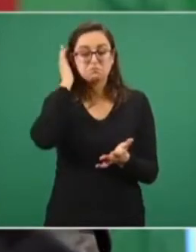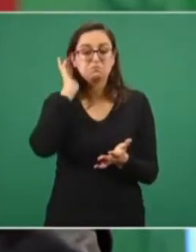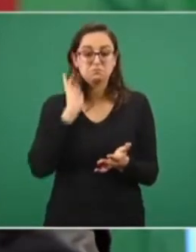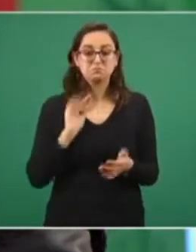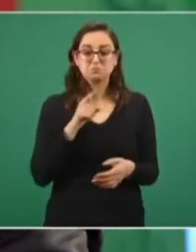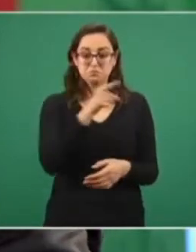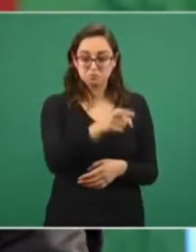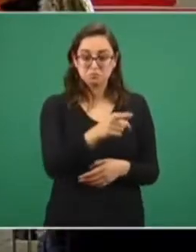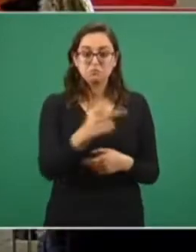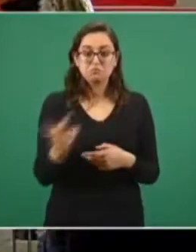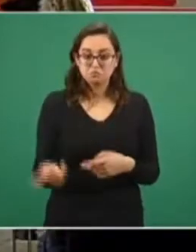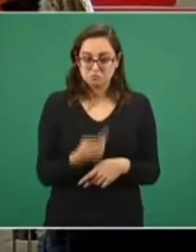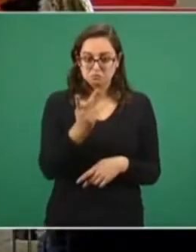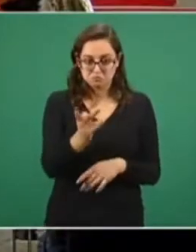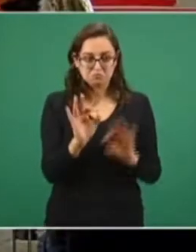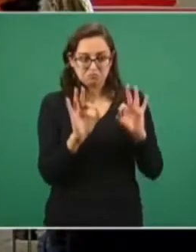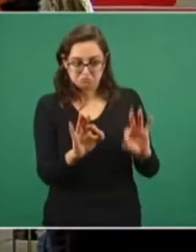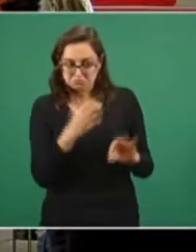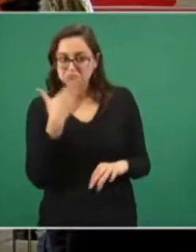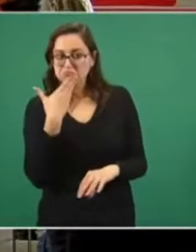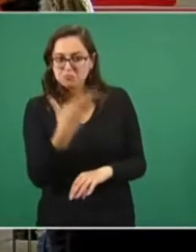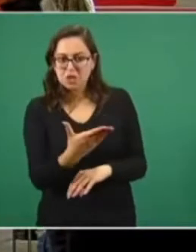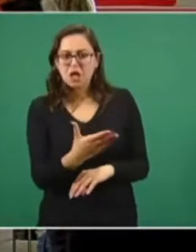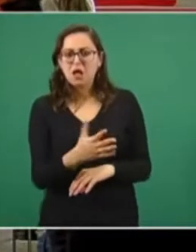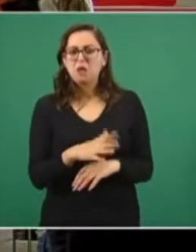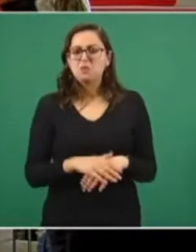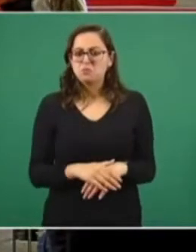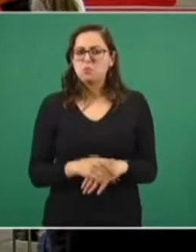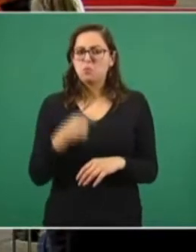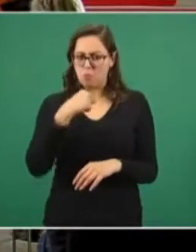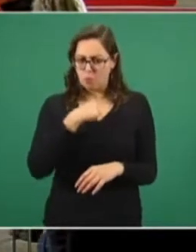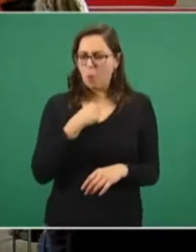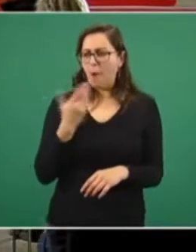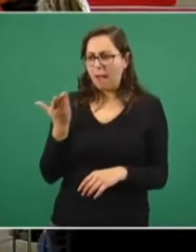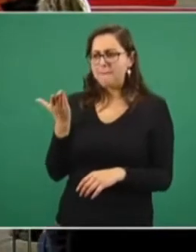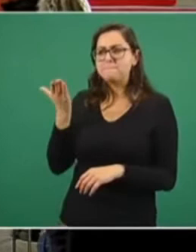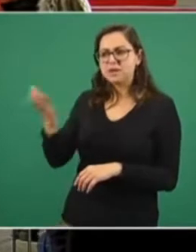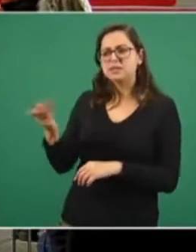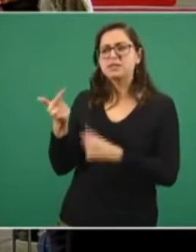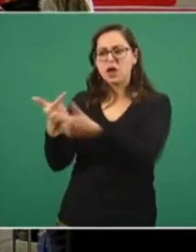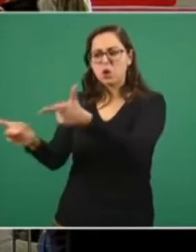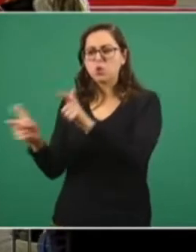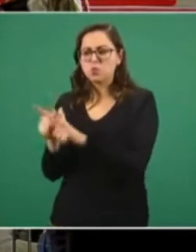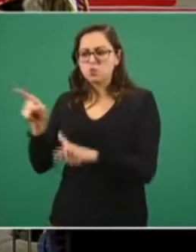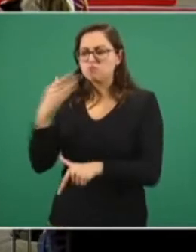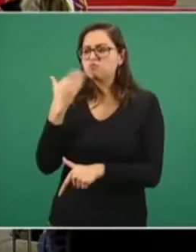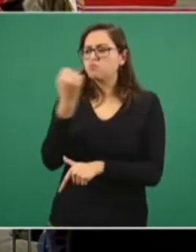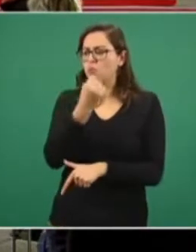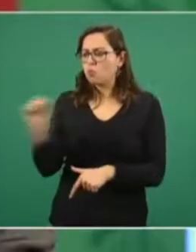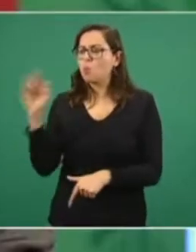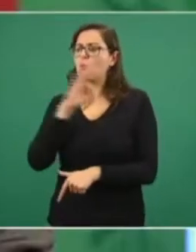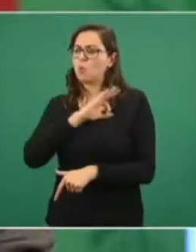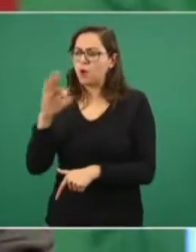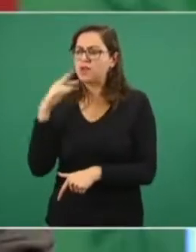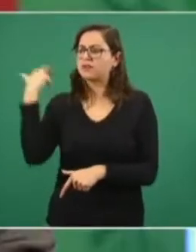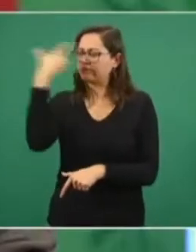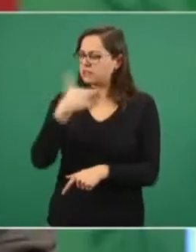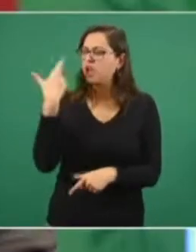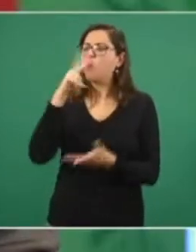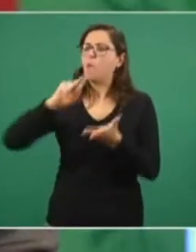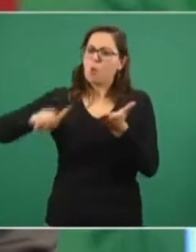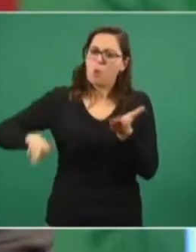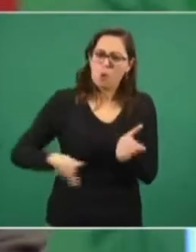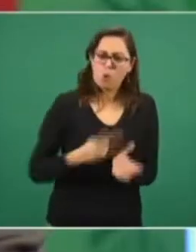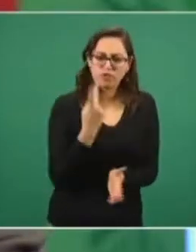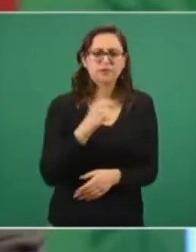vamos a pedirle al grupo técnico de dictaminación que se dé a la tarea de reanalizar cuál es el estado actual y